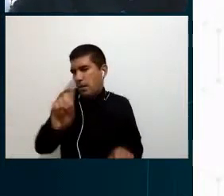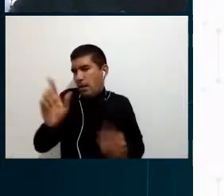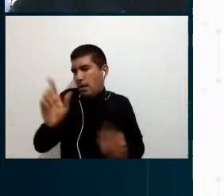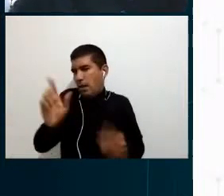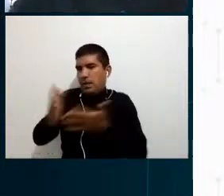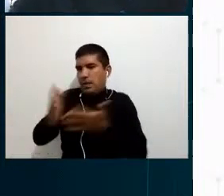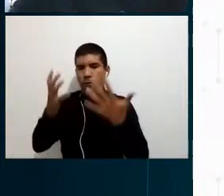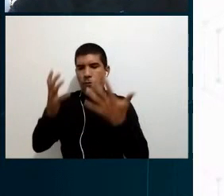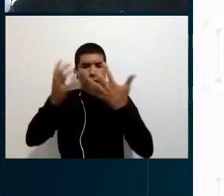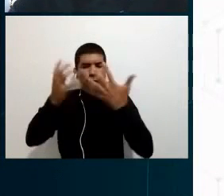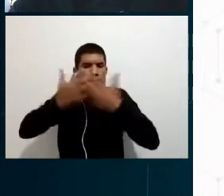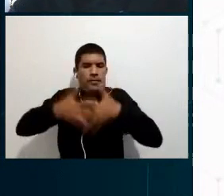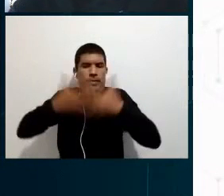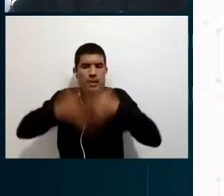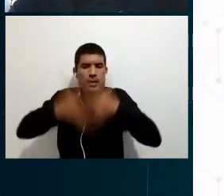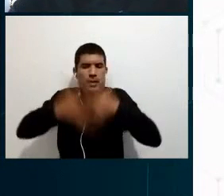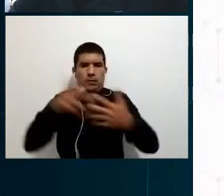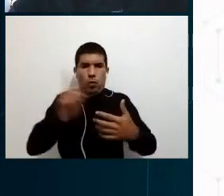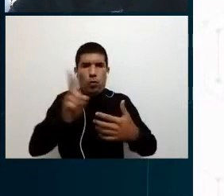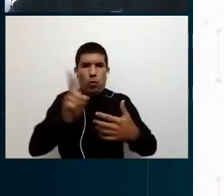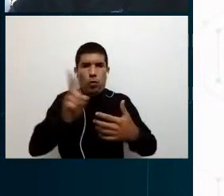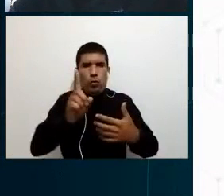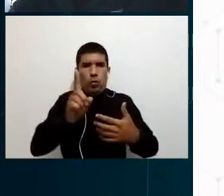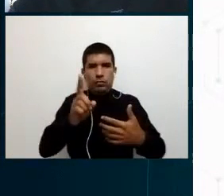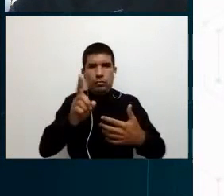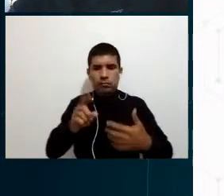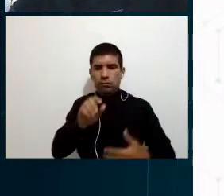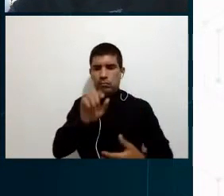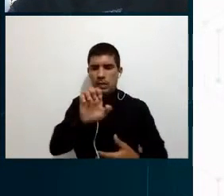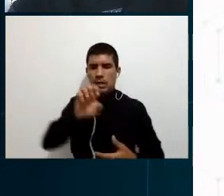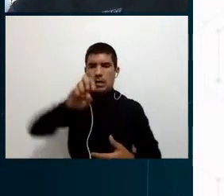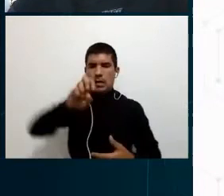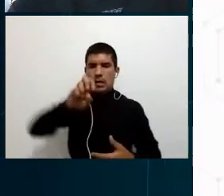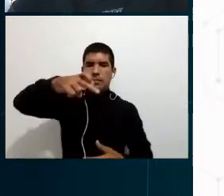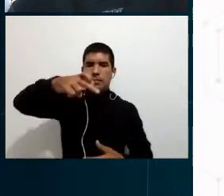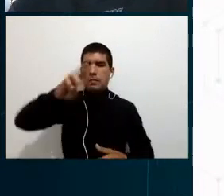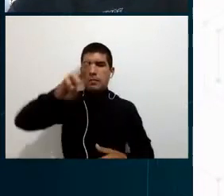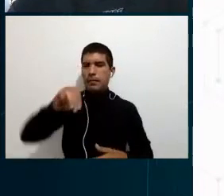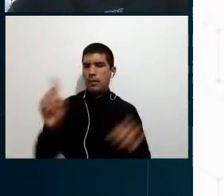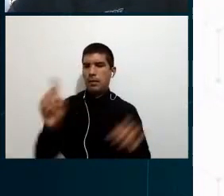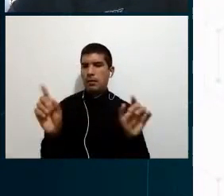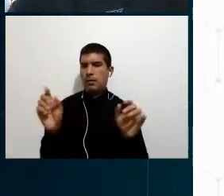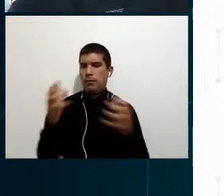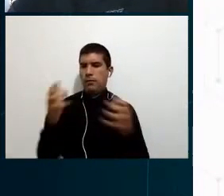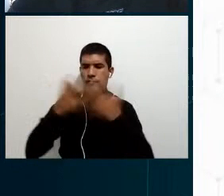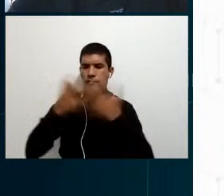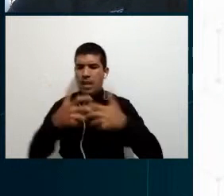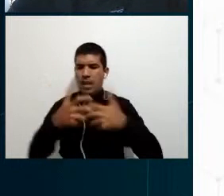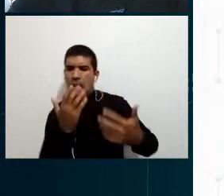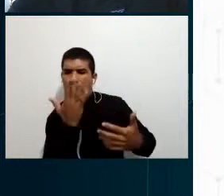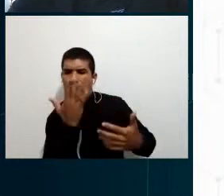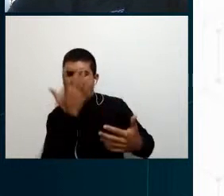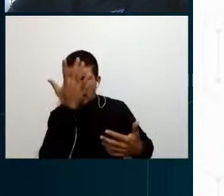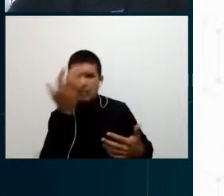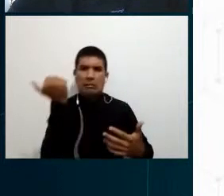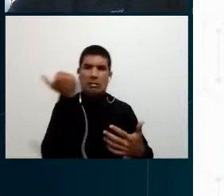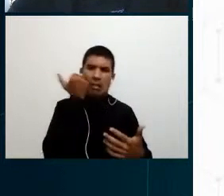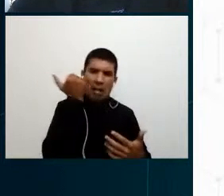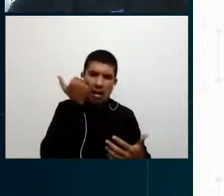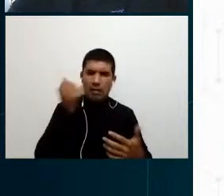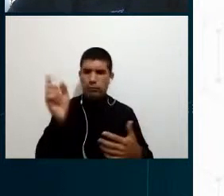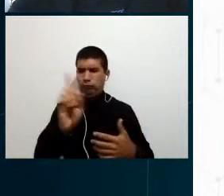o fabrican equipos encapsulados con gas SF6, exigen no tener fugas